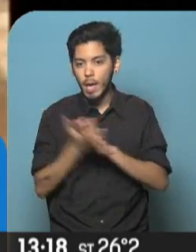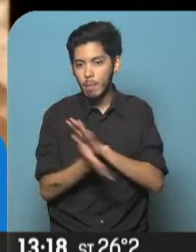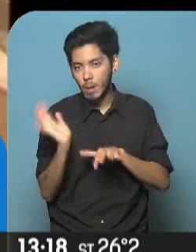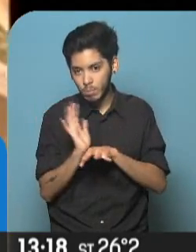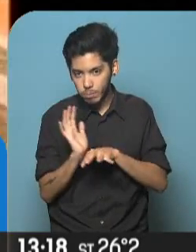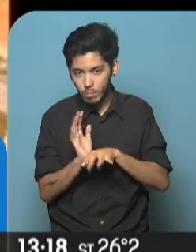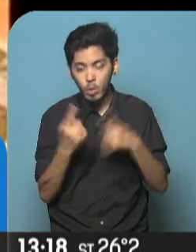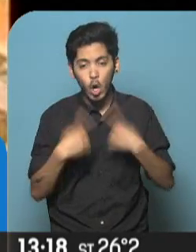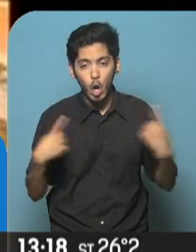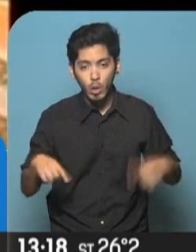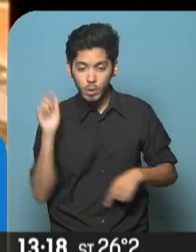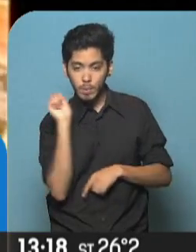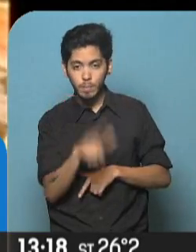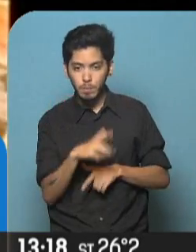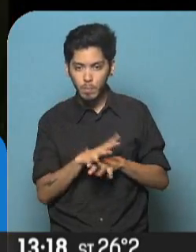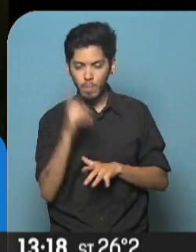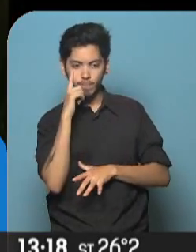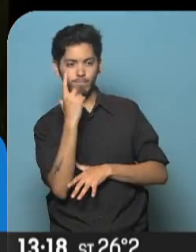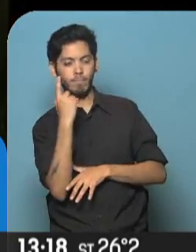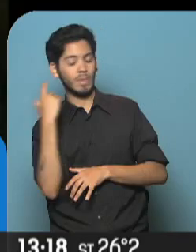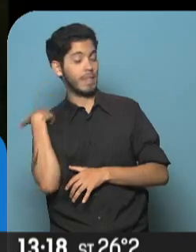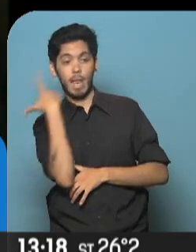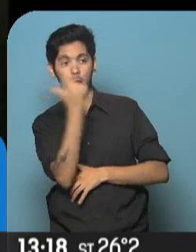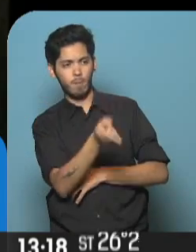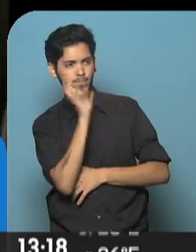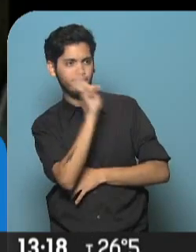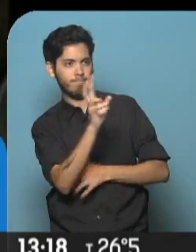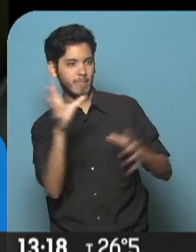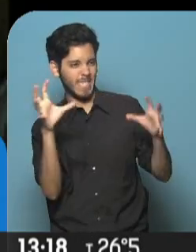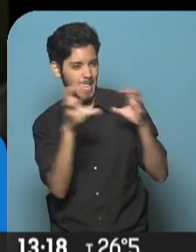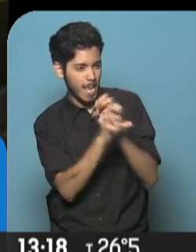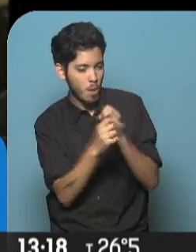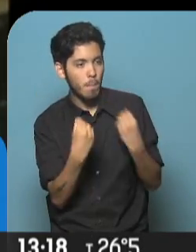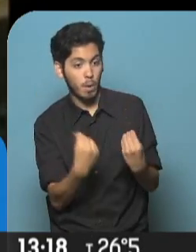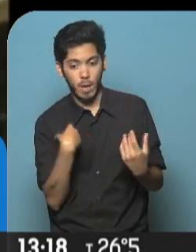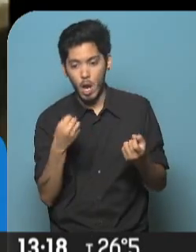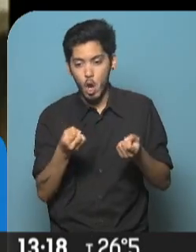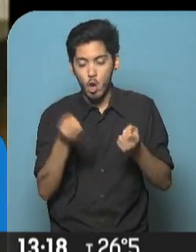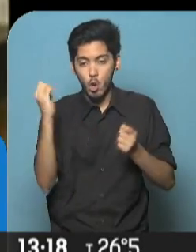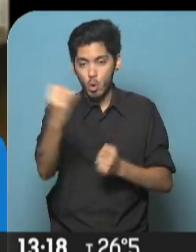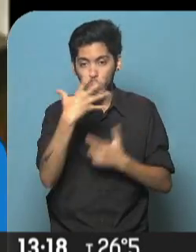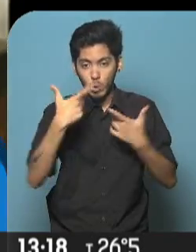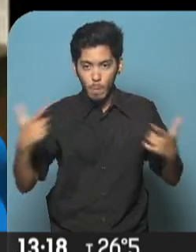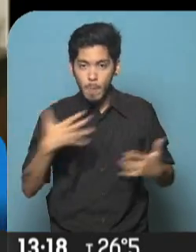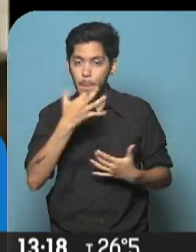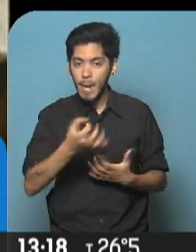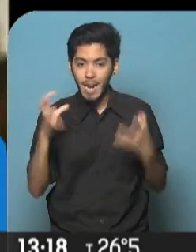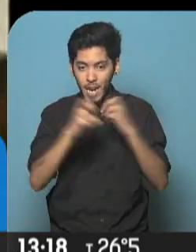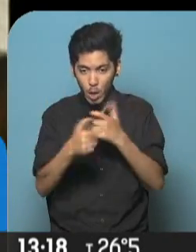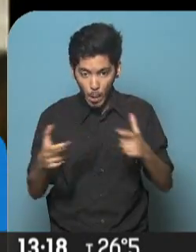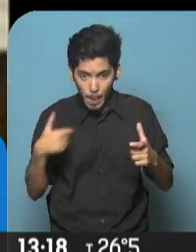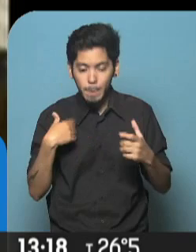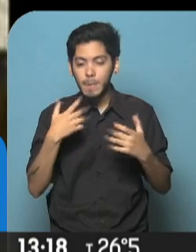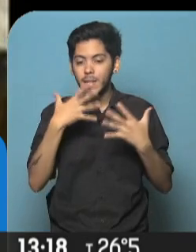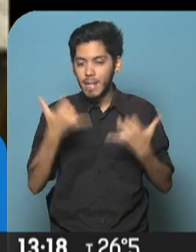esos objetos que desde lejos serían negros porque la luz nos manita en luz en realidad no son negros sino que emiten una